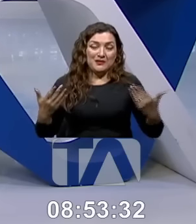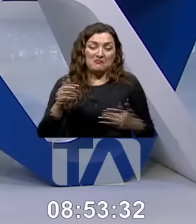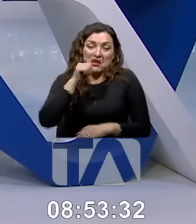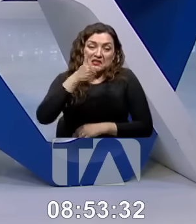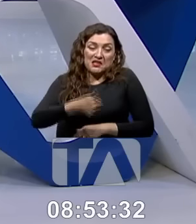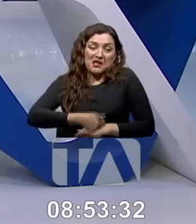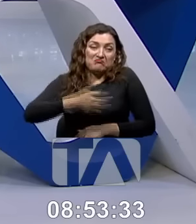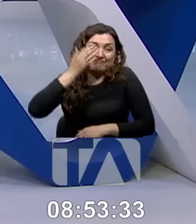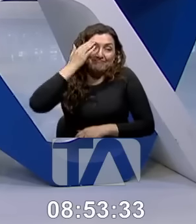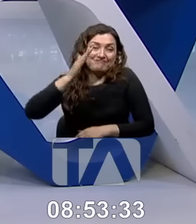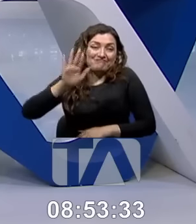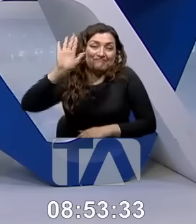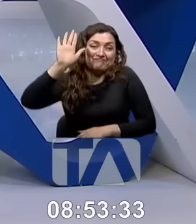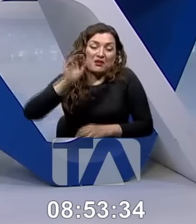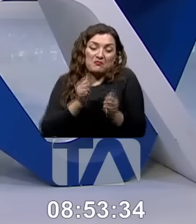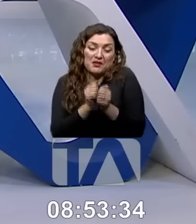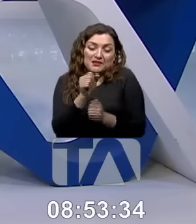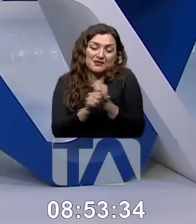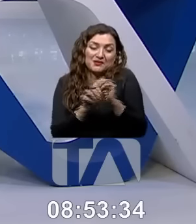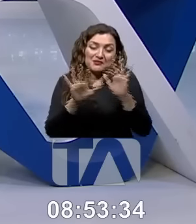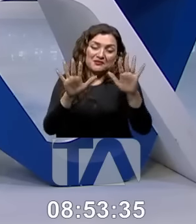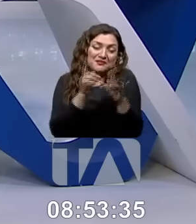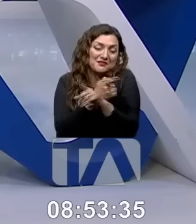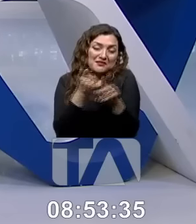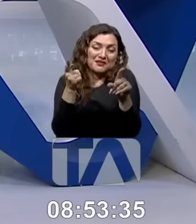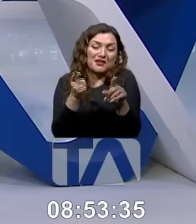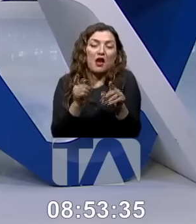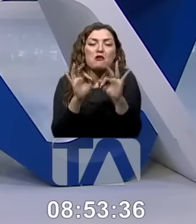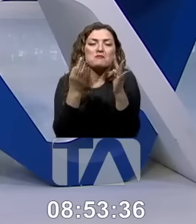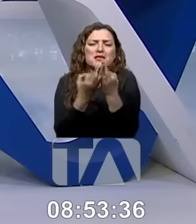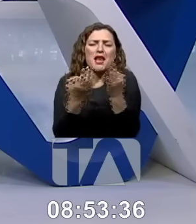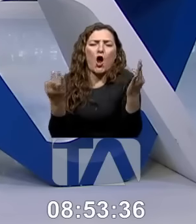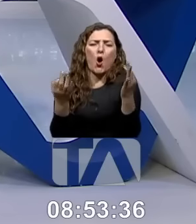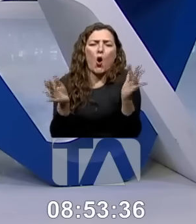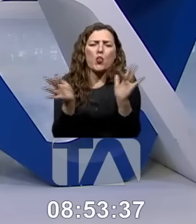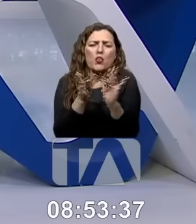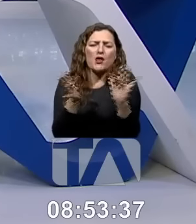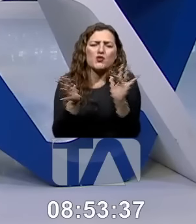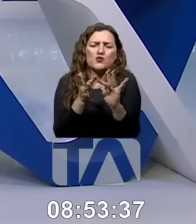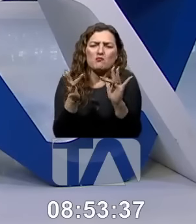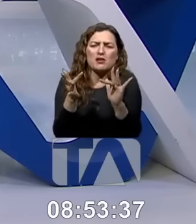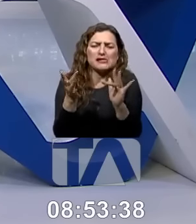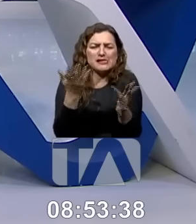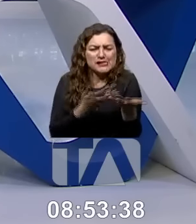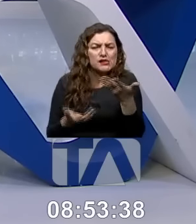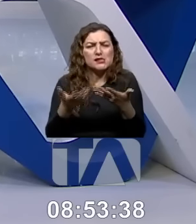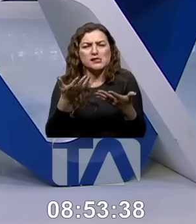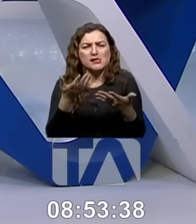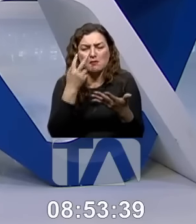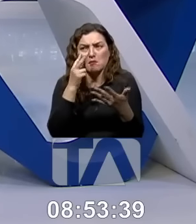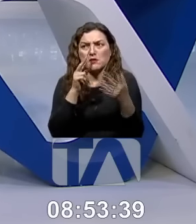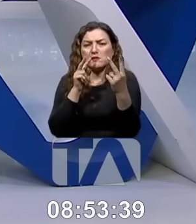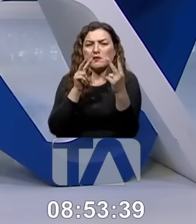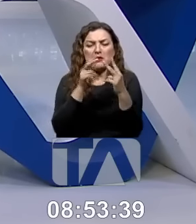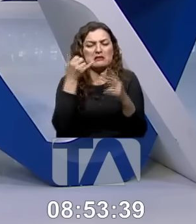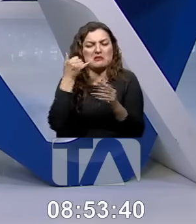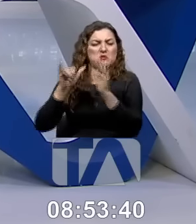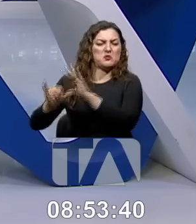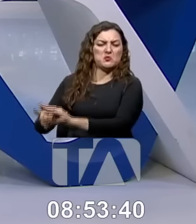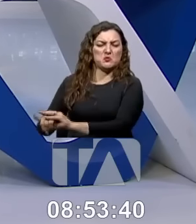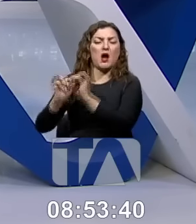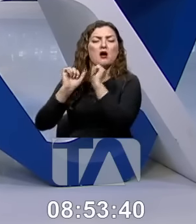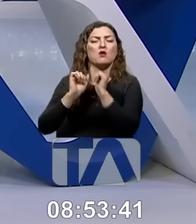mañana, después de 10 años... Y la conexión con la familia, ese momento de conversar, de mirarnos a los ojos. De dejar el celular a un lado. Y